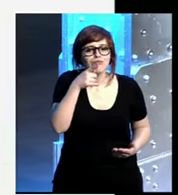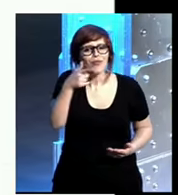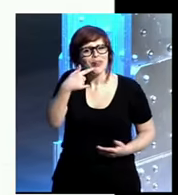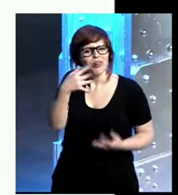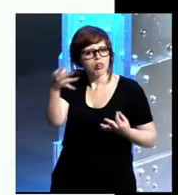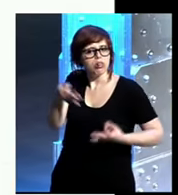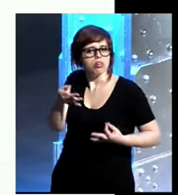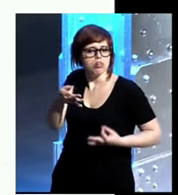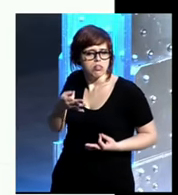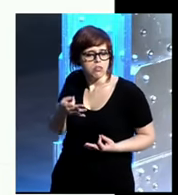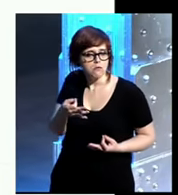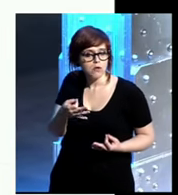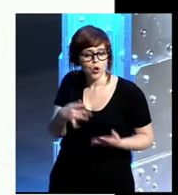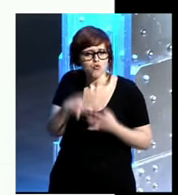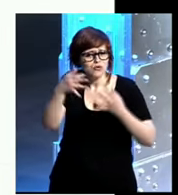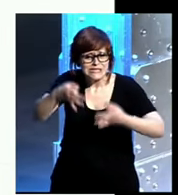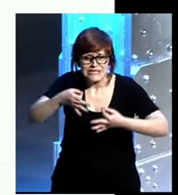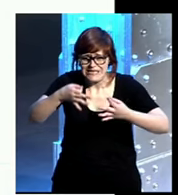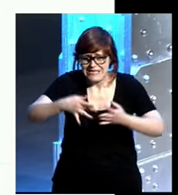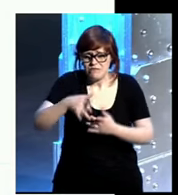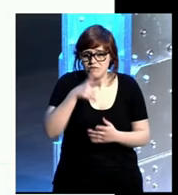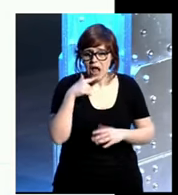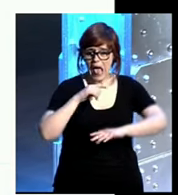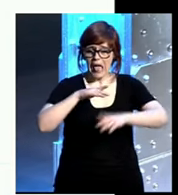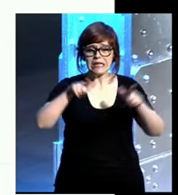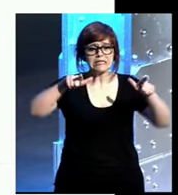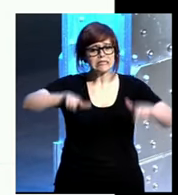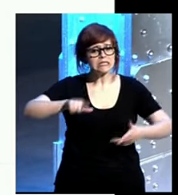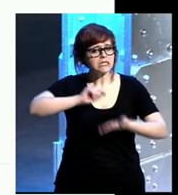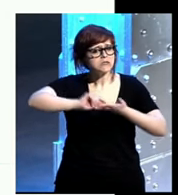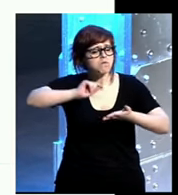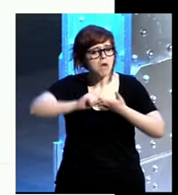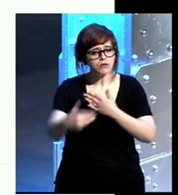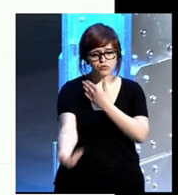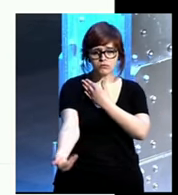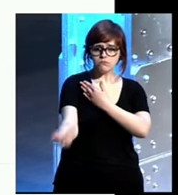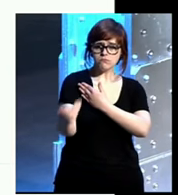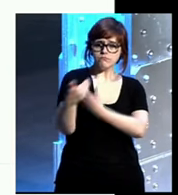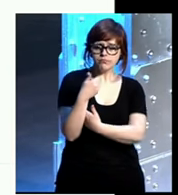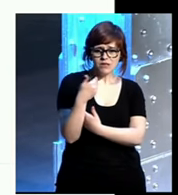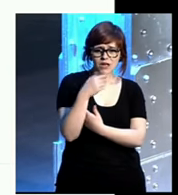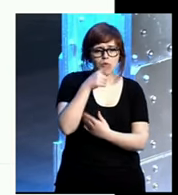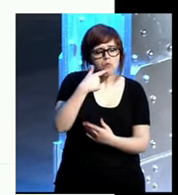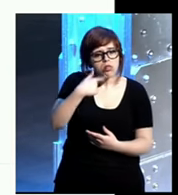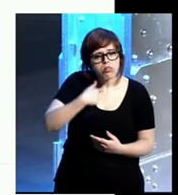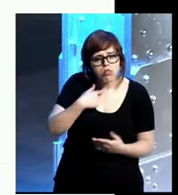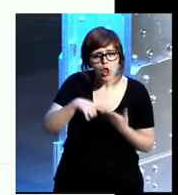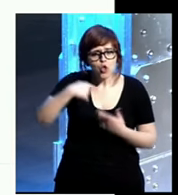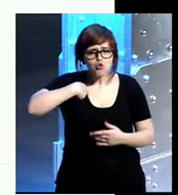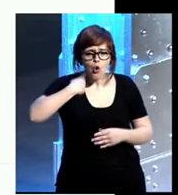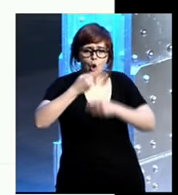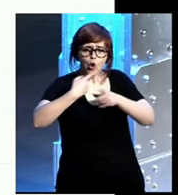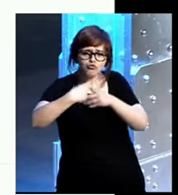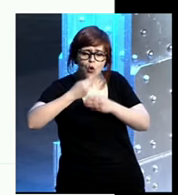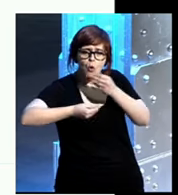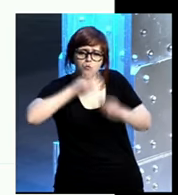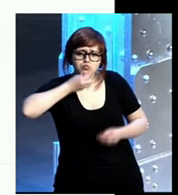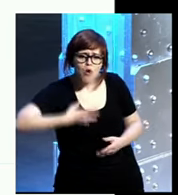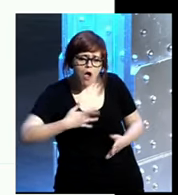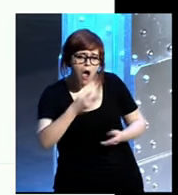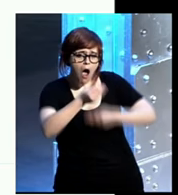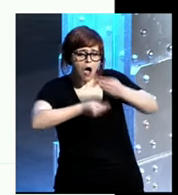Yo recibo muchísima gente en mi despacho y muchas veces te dice, pero ¿cómo no me ayudas si lo que hago es bueno? Y yo le digo, porque no me